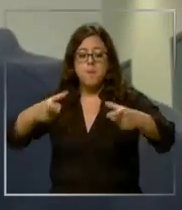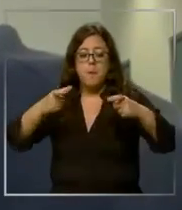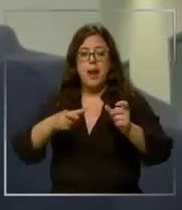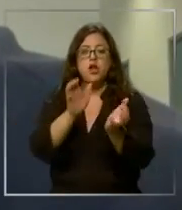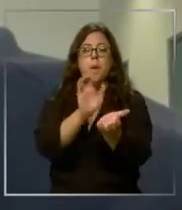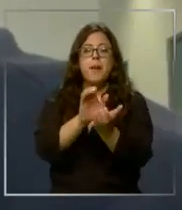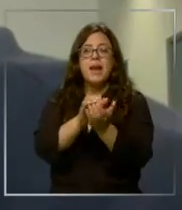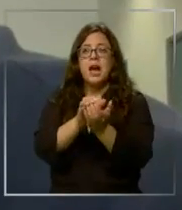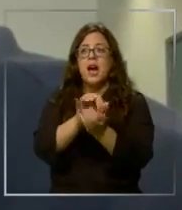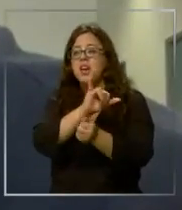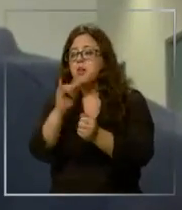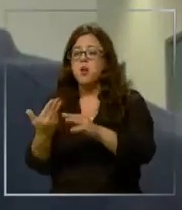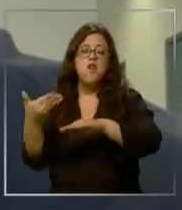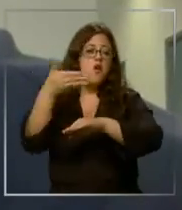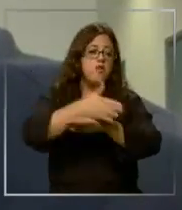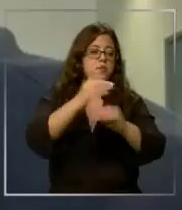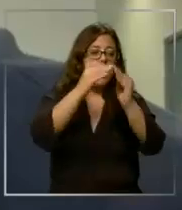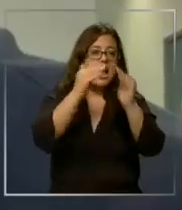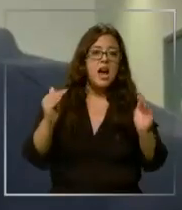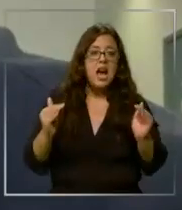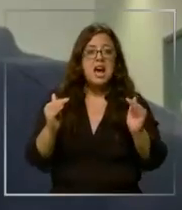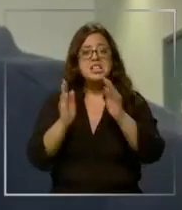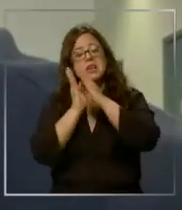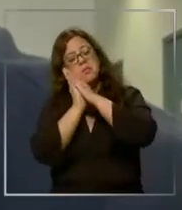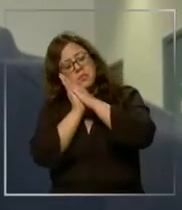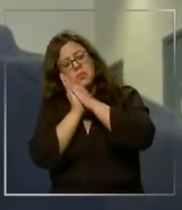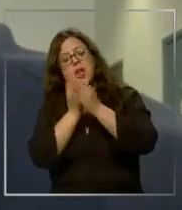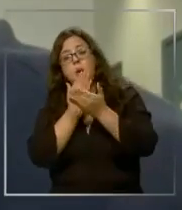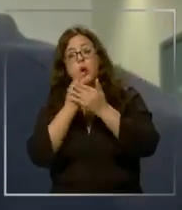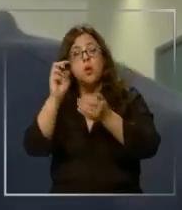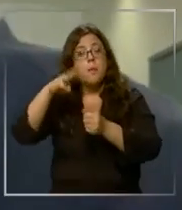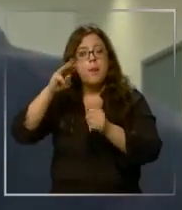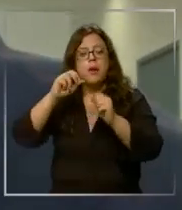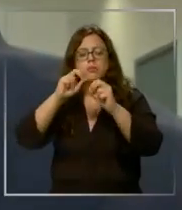casa, dormimos una siesta y cuando se despertó mi mamá se sentía rara.